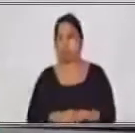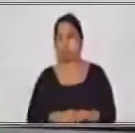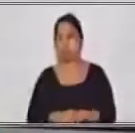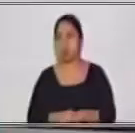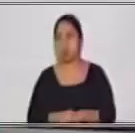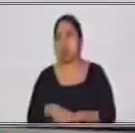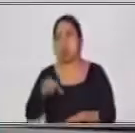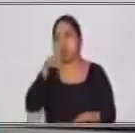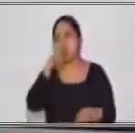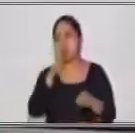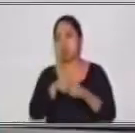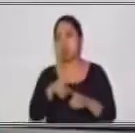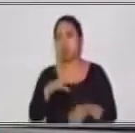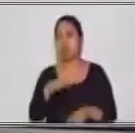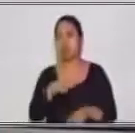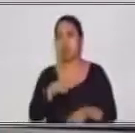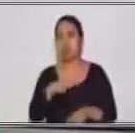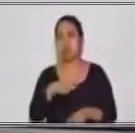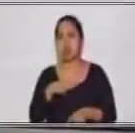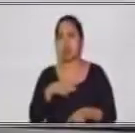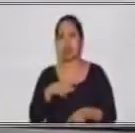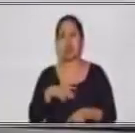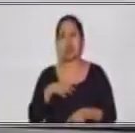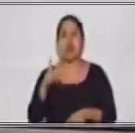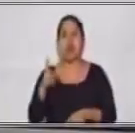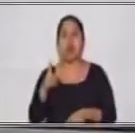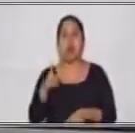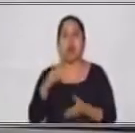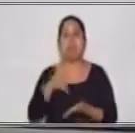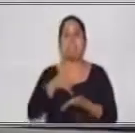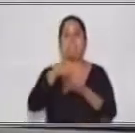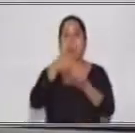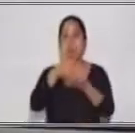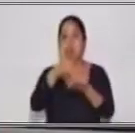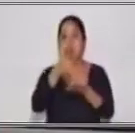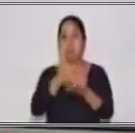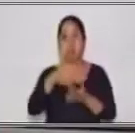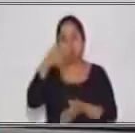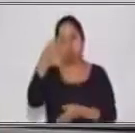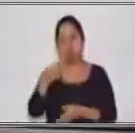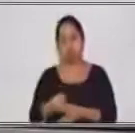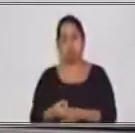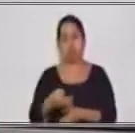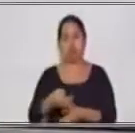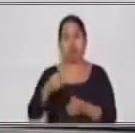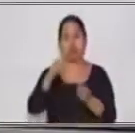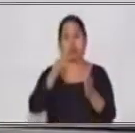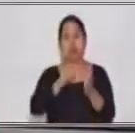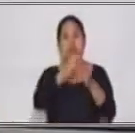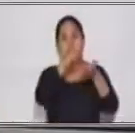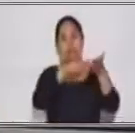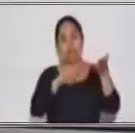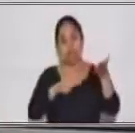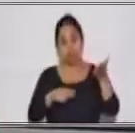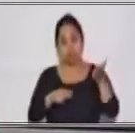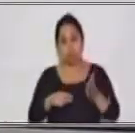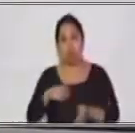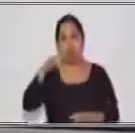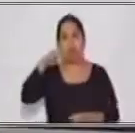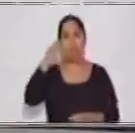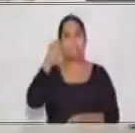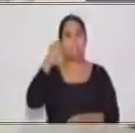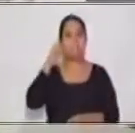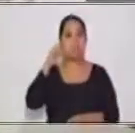tenemos a nuestro Nobel, Premio Nobel de Literatura, excelente, que es Miguel Ángel Asturias. De verdad,